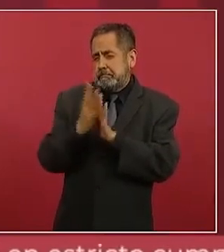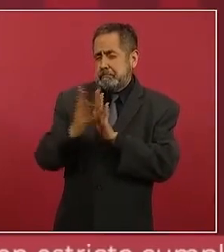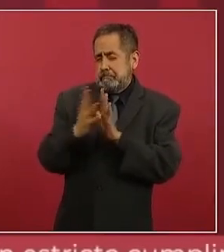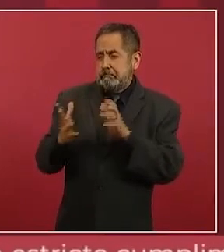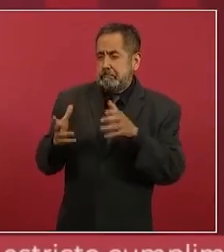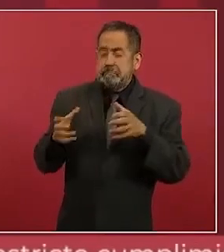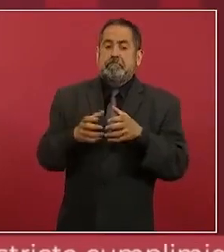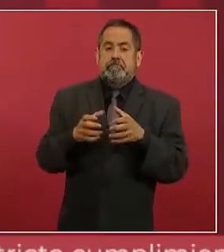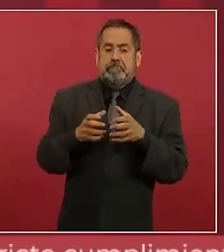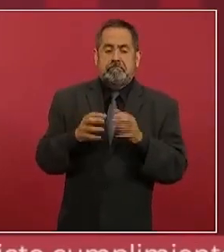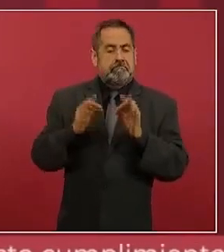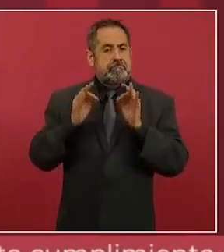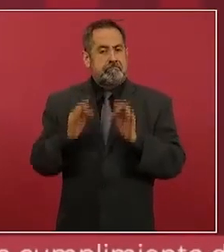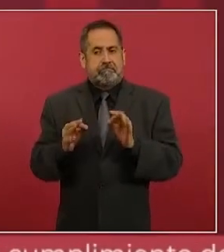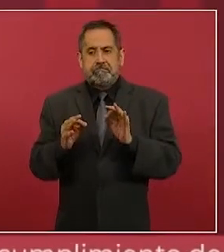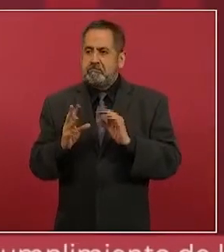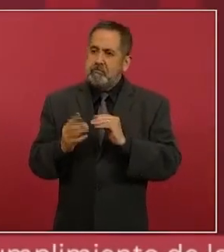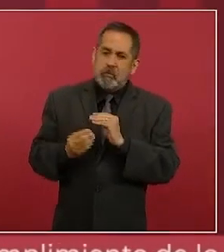construir